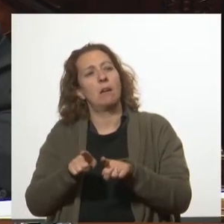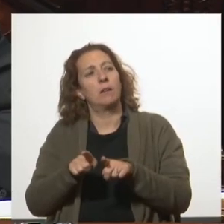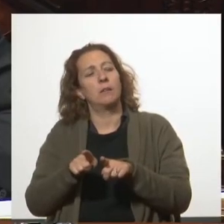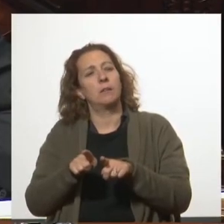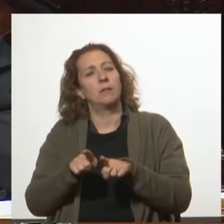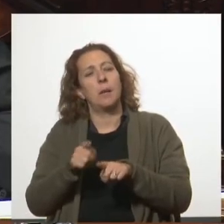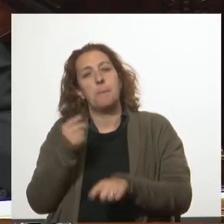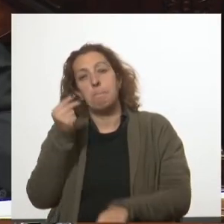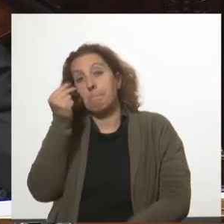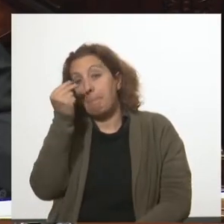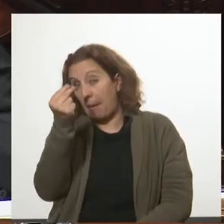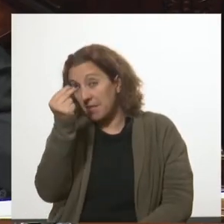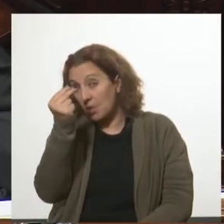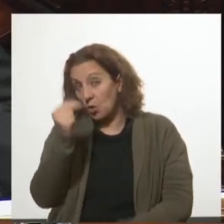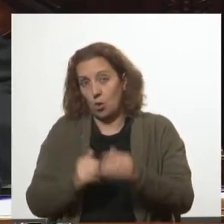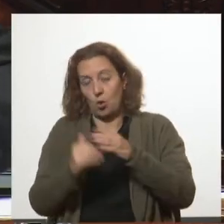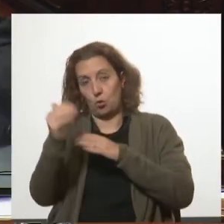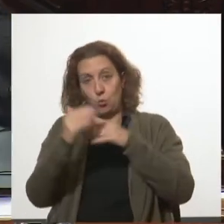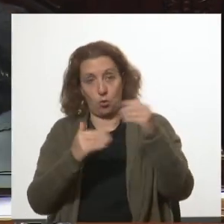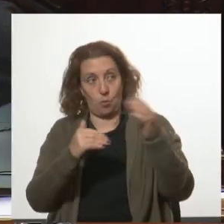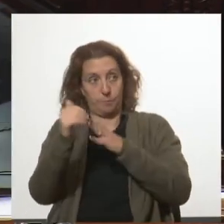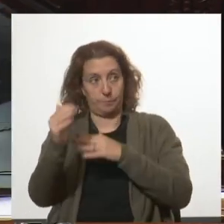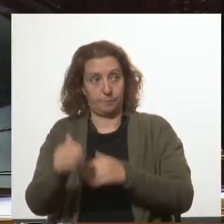el permiso de construcción